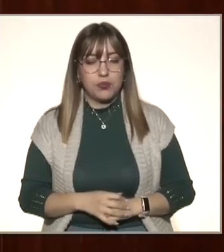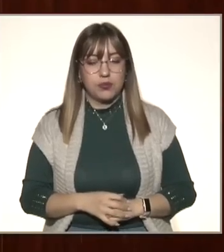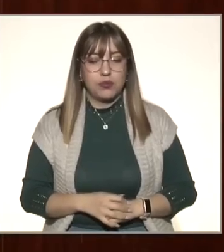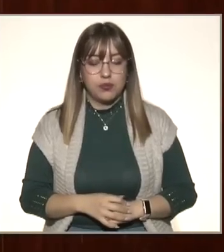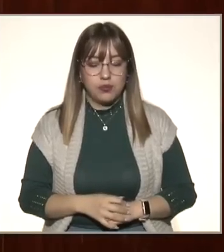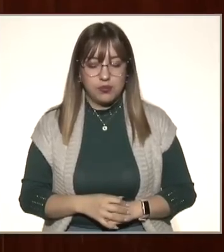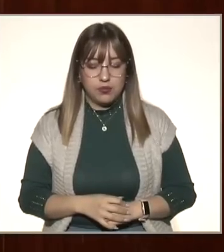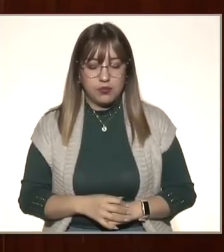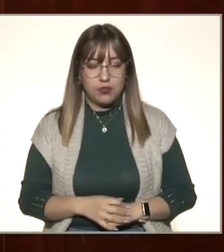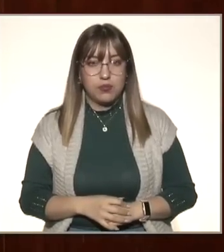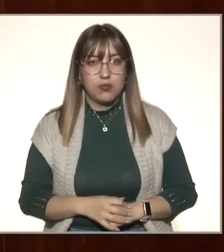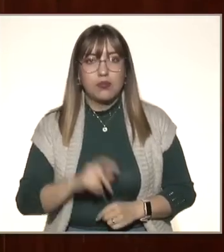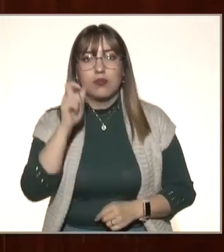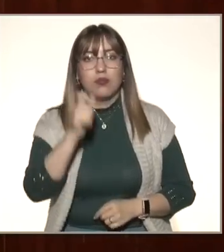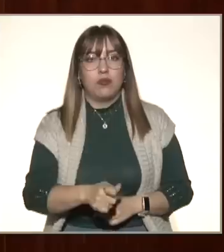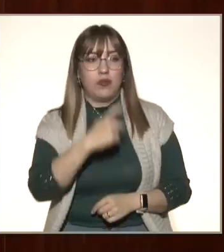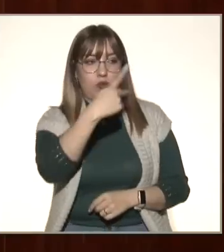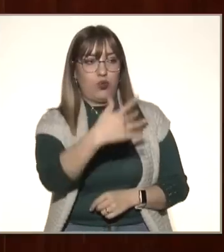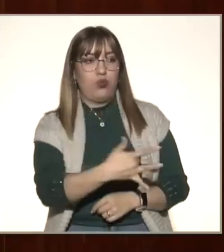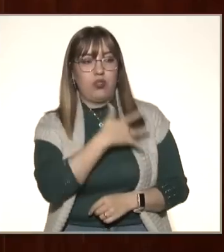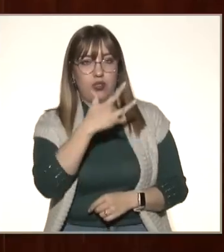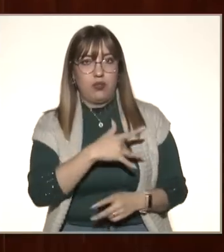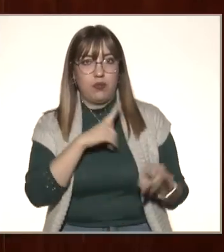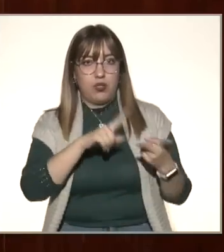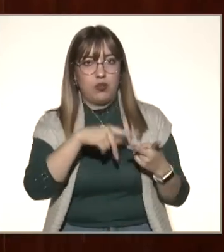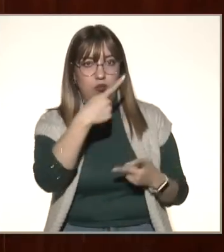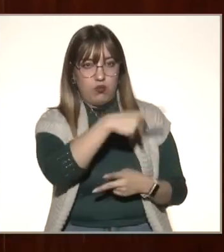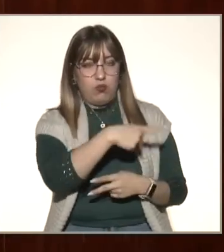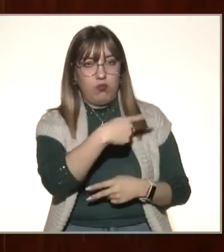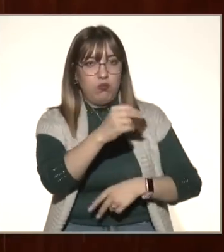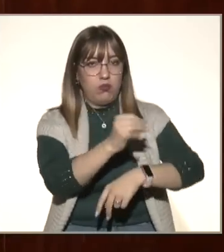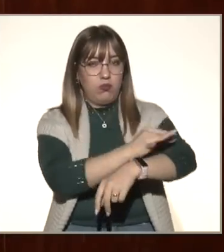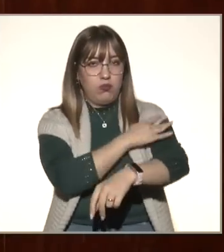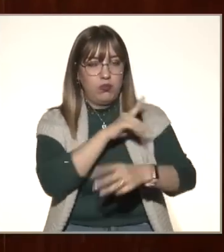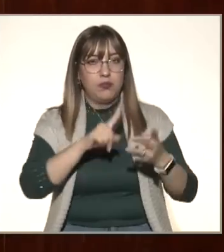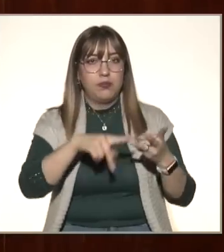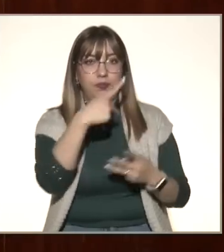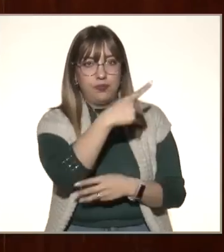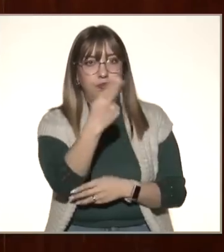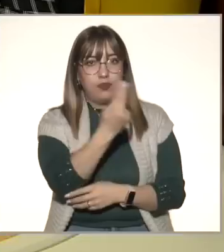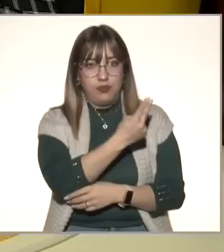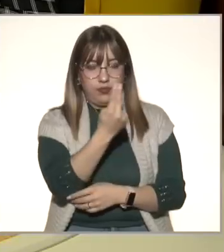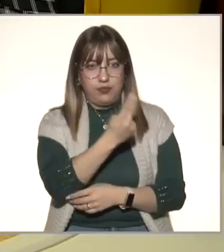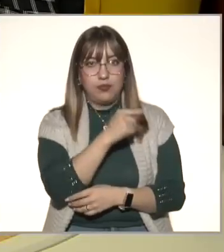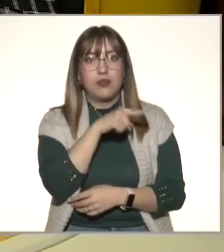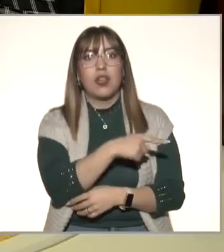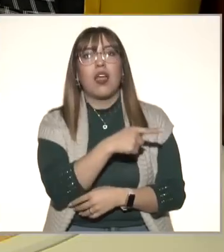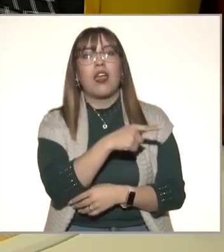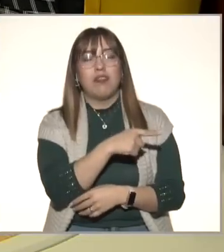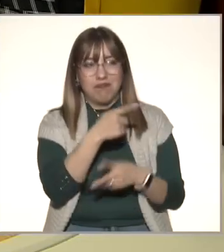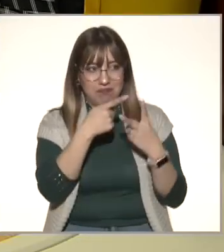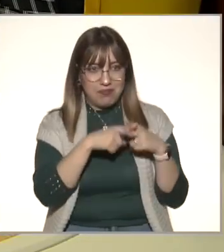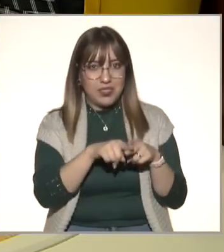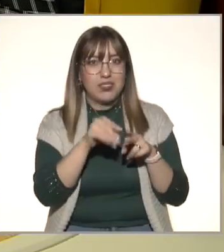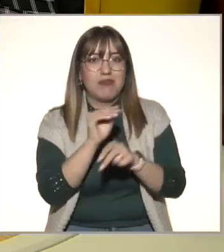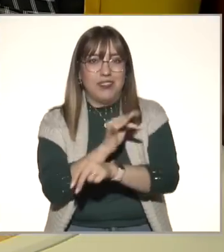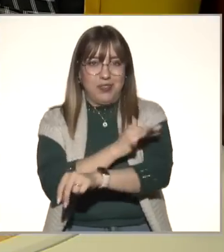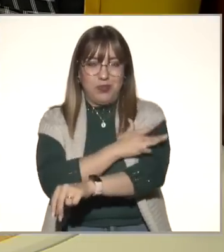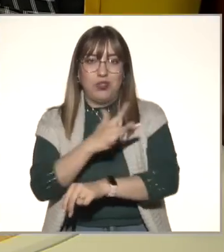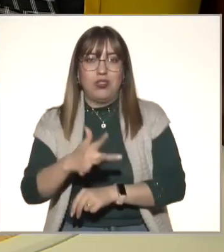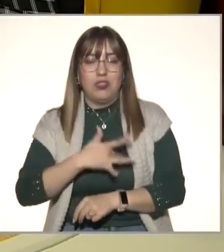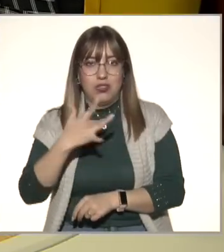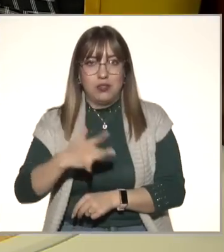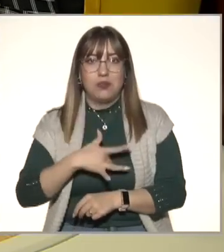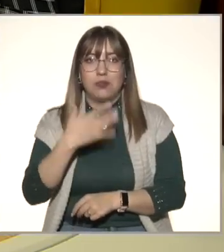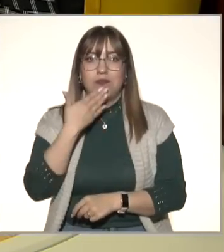antes, con los sentimientos y con las necesidades. Cuando nuestras necesidades están satisfechas, devienen los sentimientos que son placenteros. Cuando nuestras